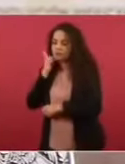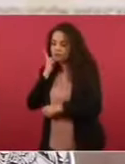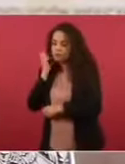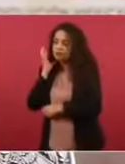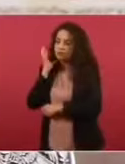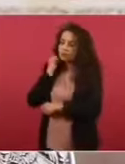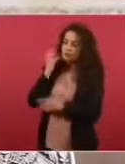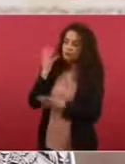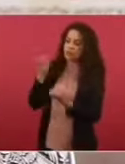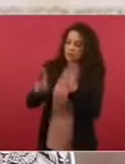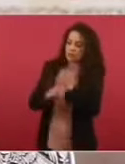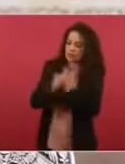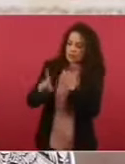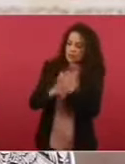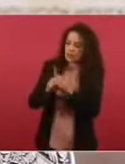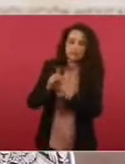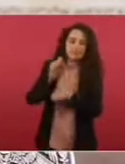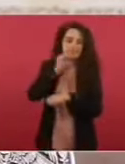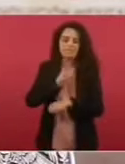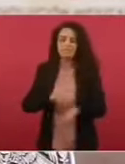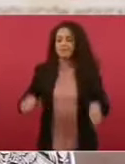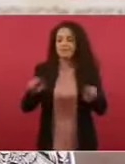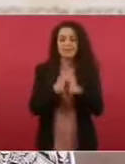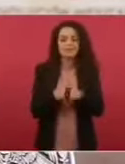con la famosa